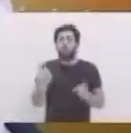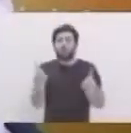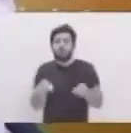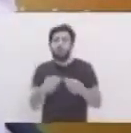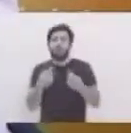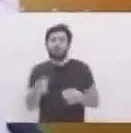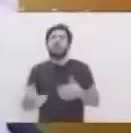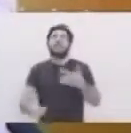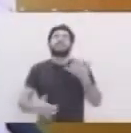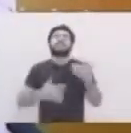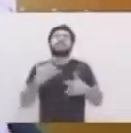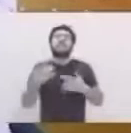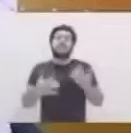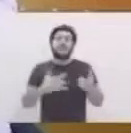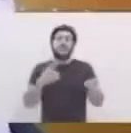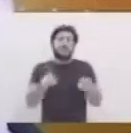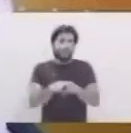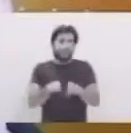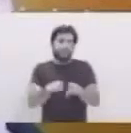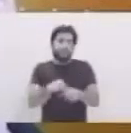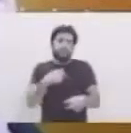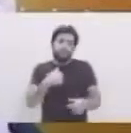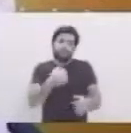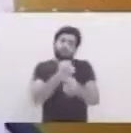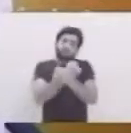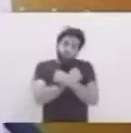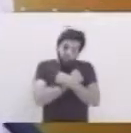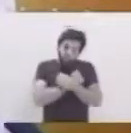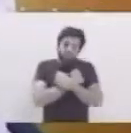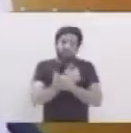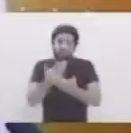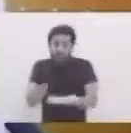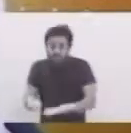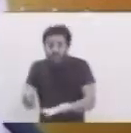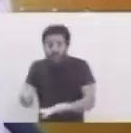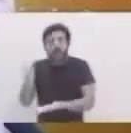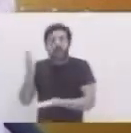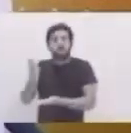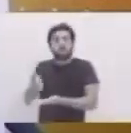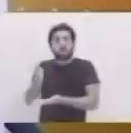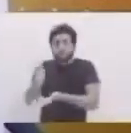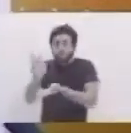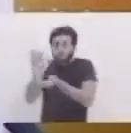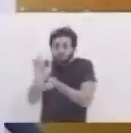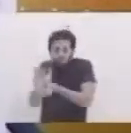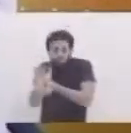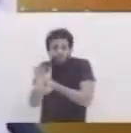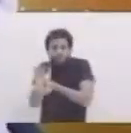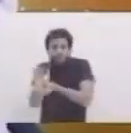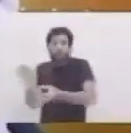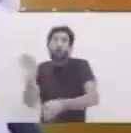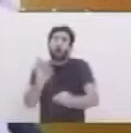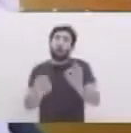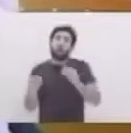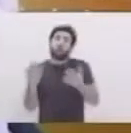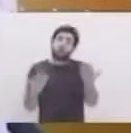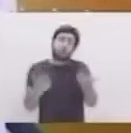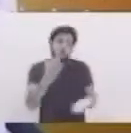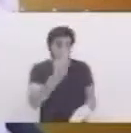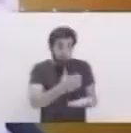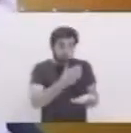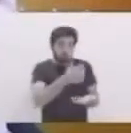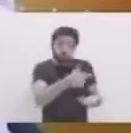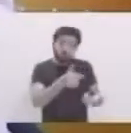hermosa, que es el cariño que uno le puede tener a un perrito cuando está chiquito, y un perrito cuando ya no está con